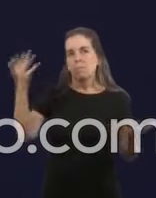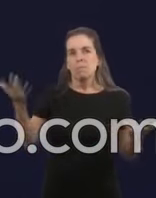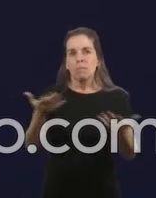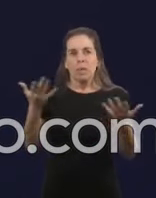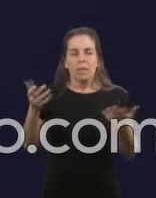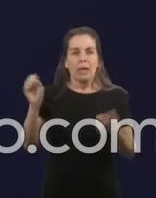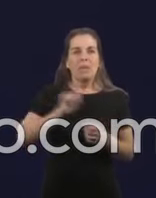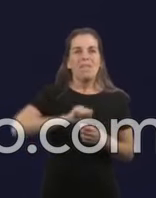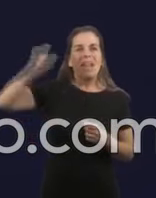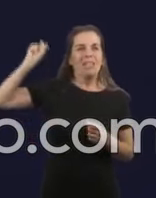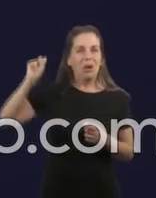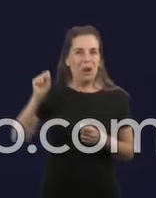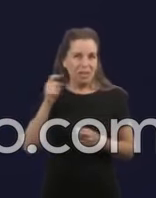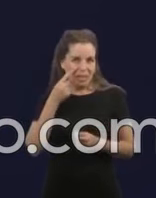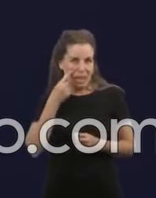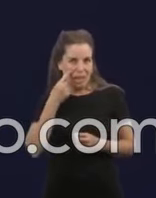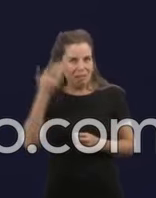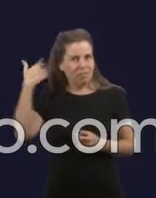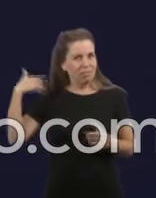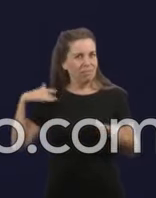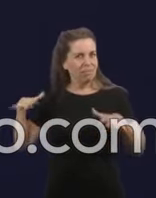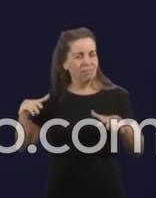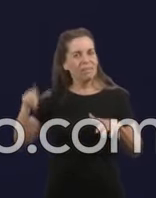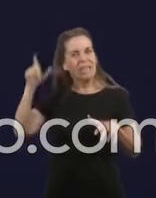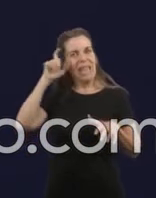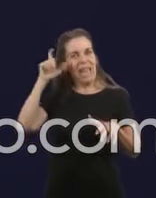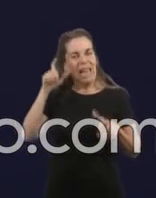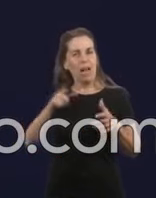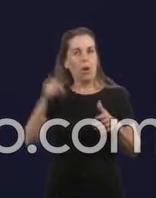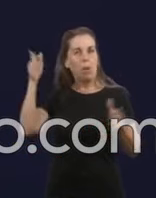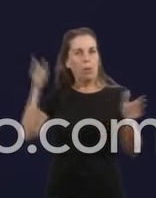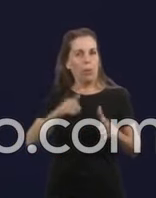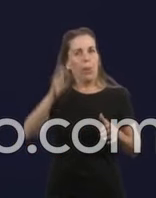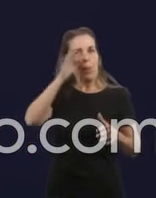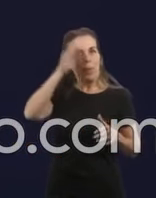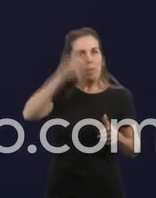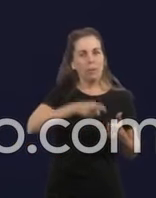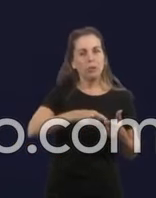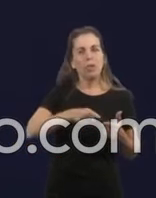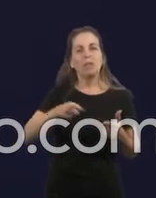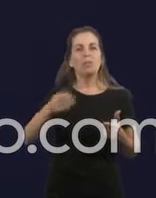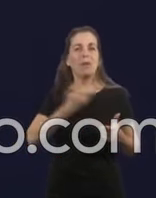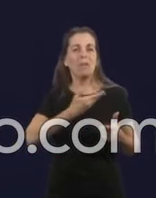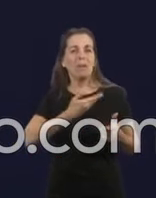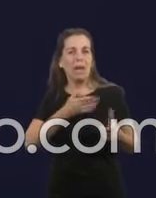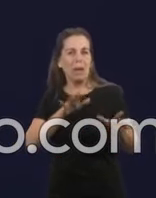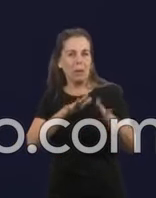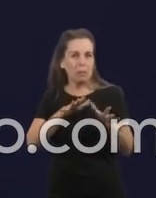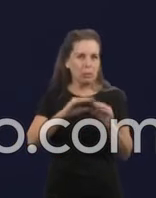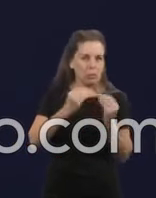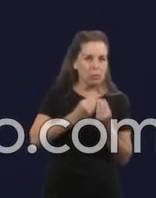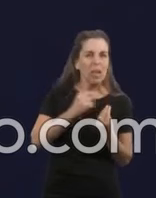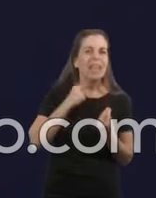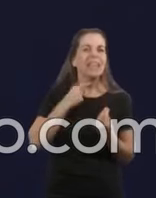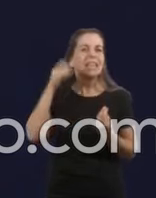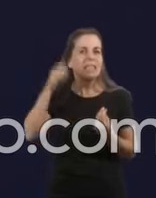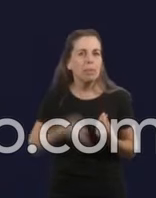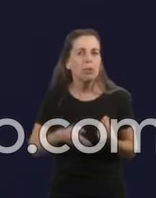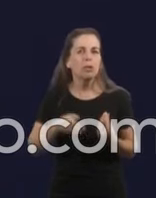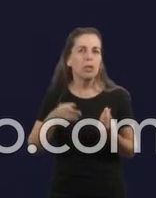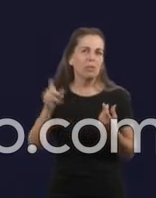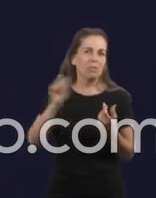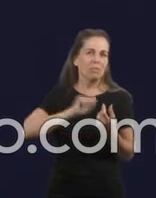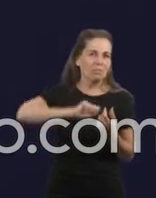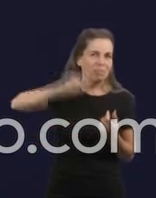como las que hemos visto enero el 20% febrero el 13 para hacerte números redondos no son inflaciones